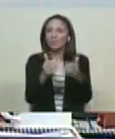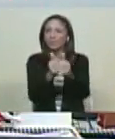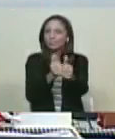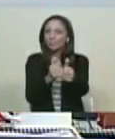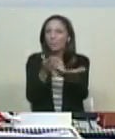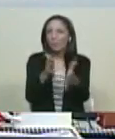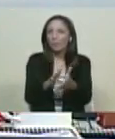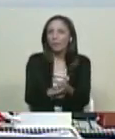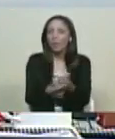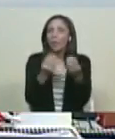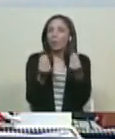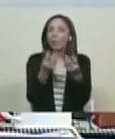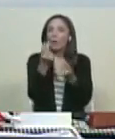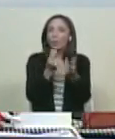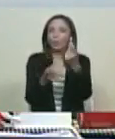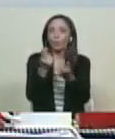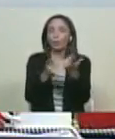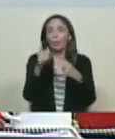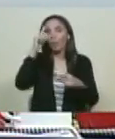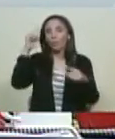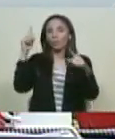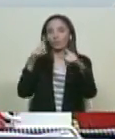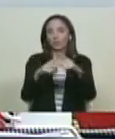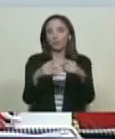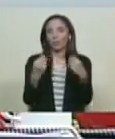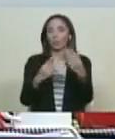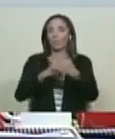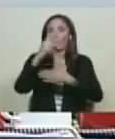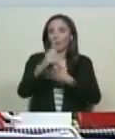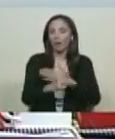patria, que tiene que ser la gran meta del plan